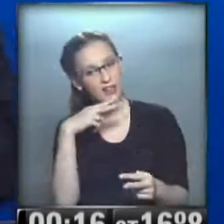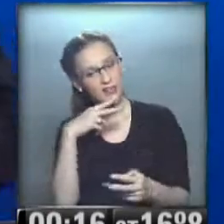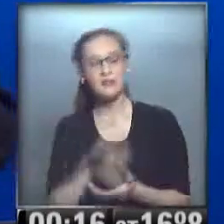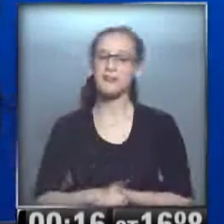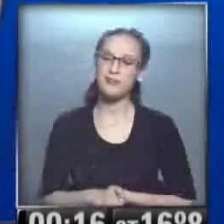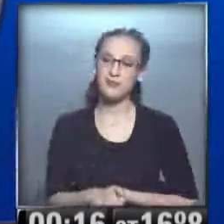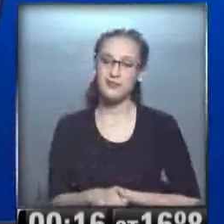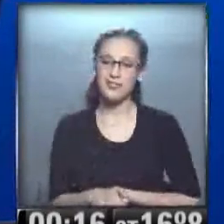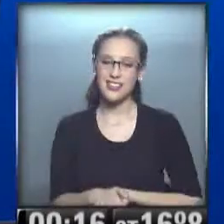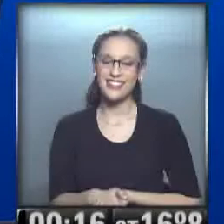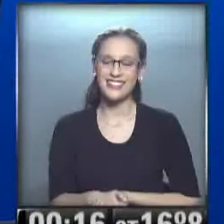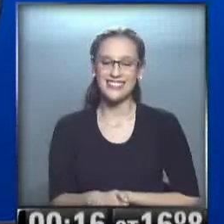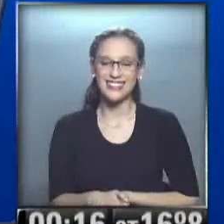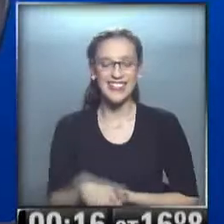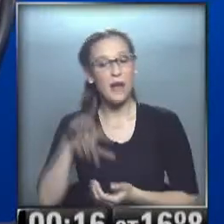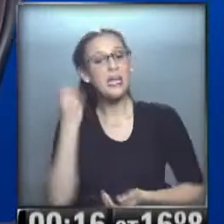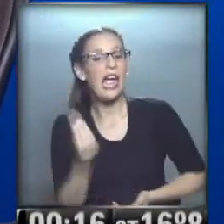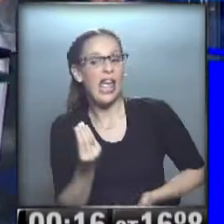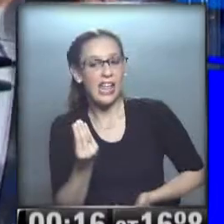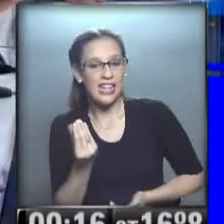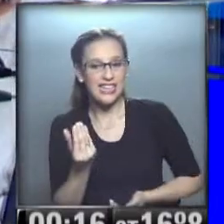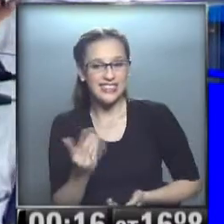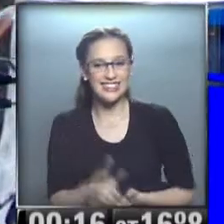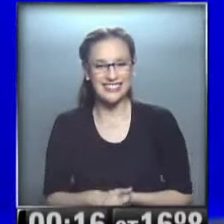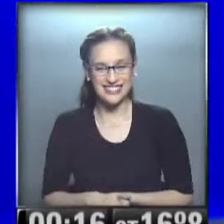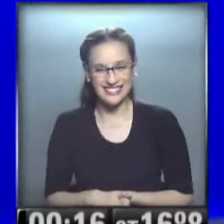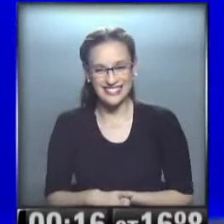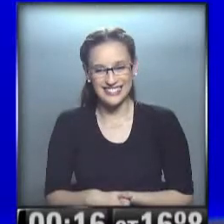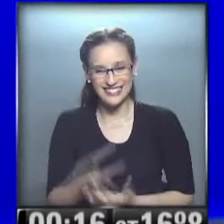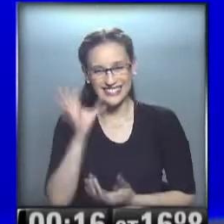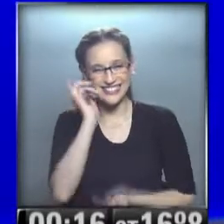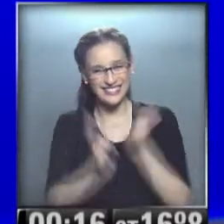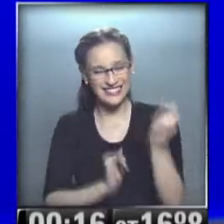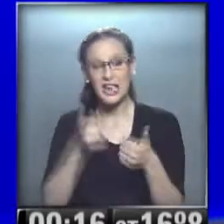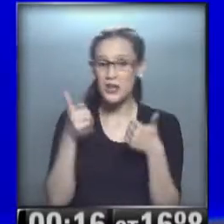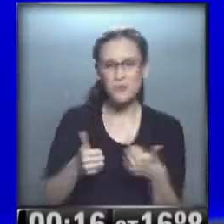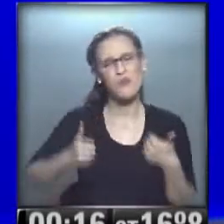gracias. Gaby, ¿vas a llegar algo? No, nada. ¿La pasaste bien?